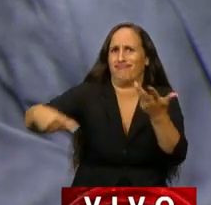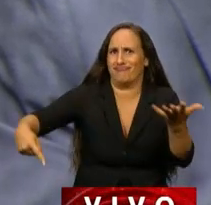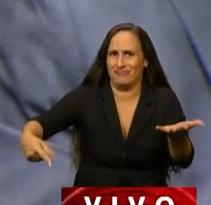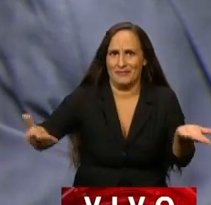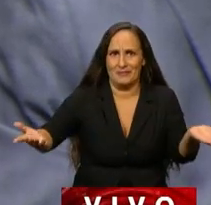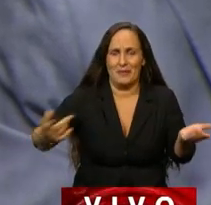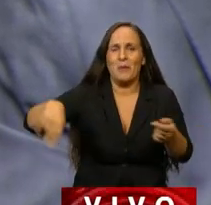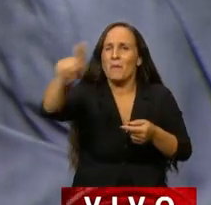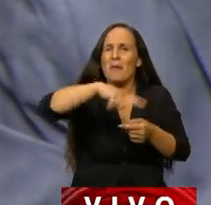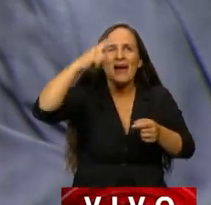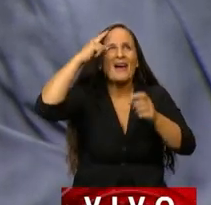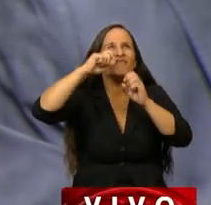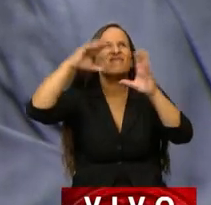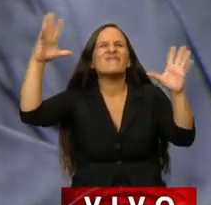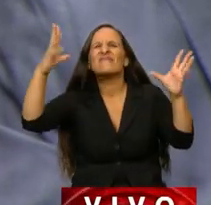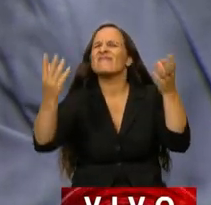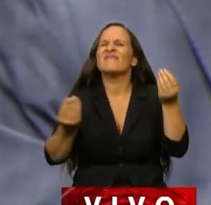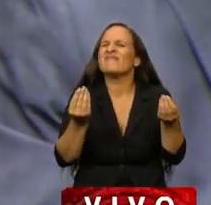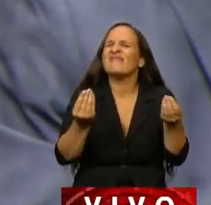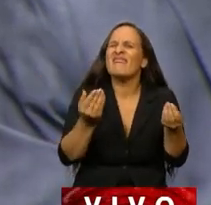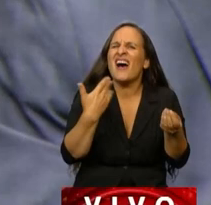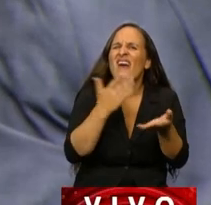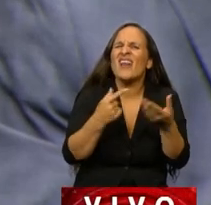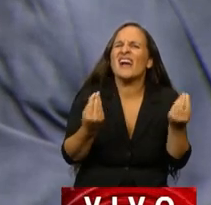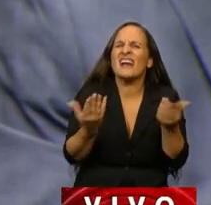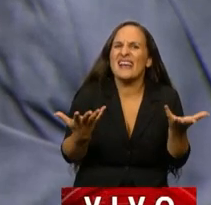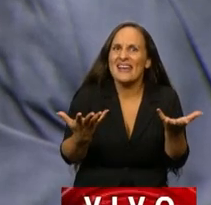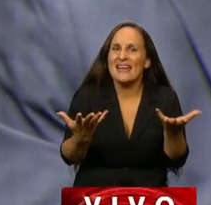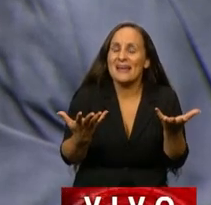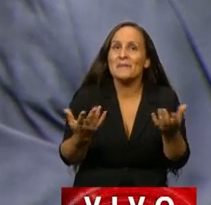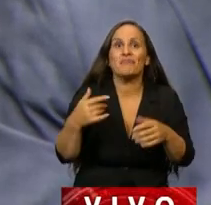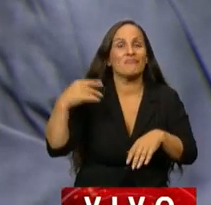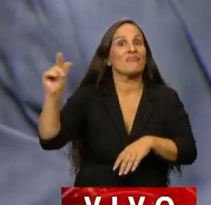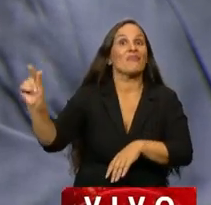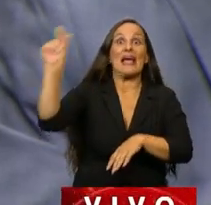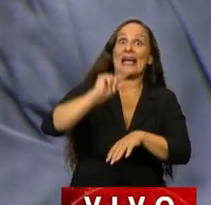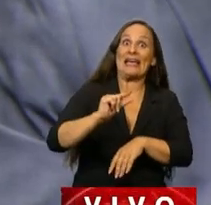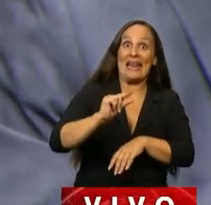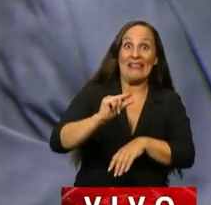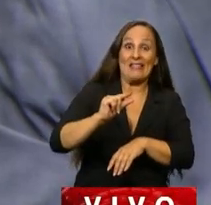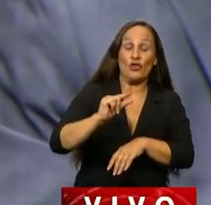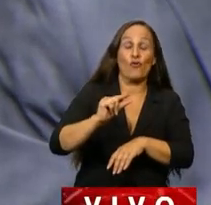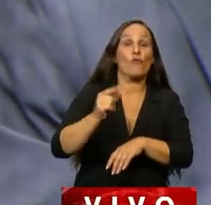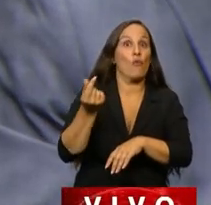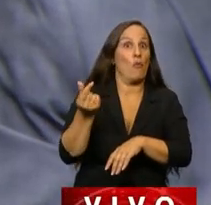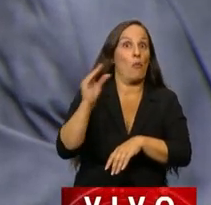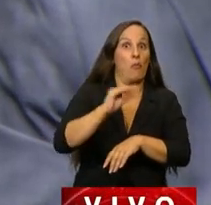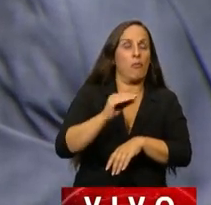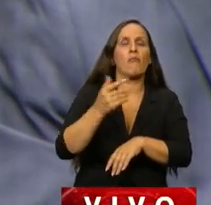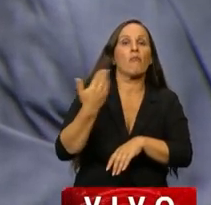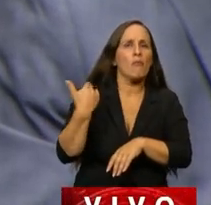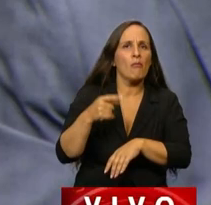la dimensión de lo que estamos hablando, el crédito otorgado